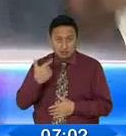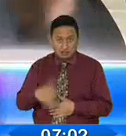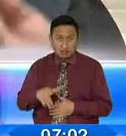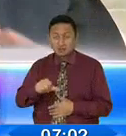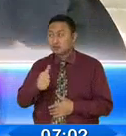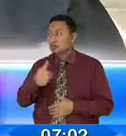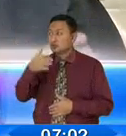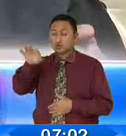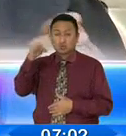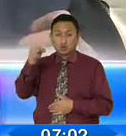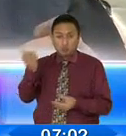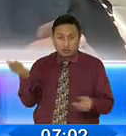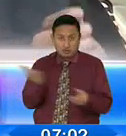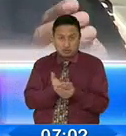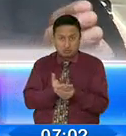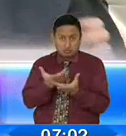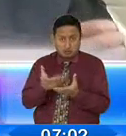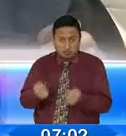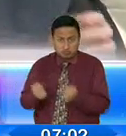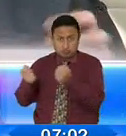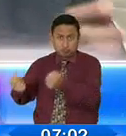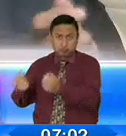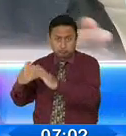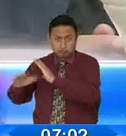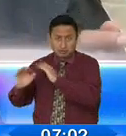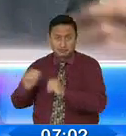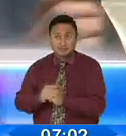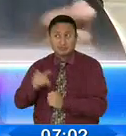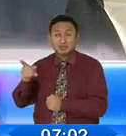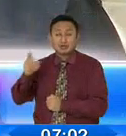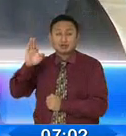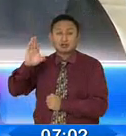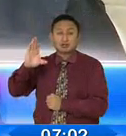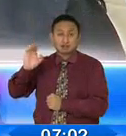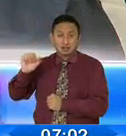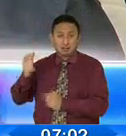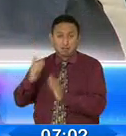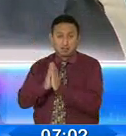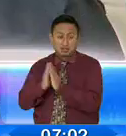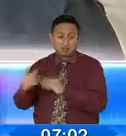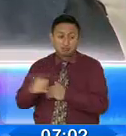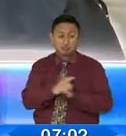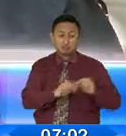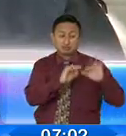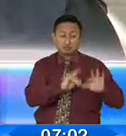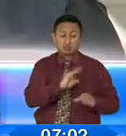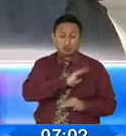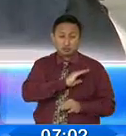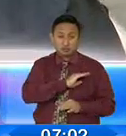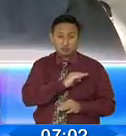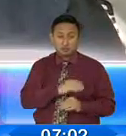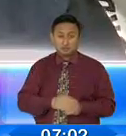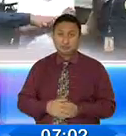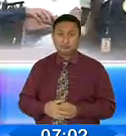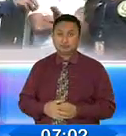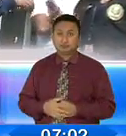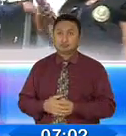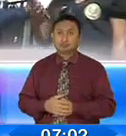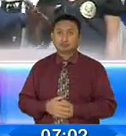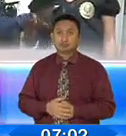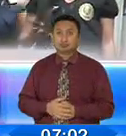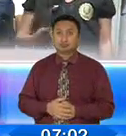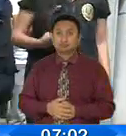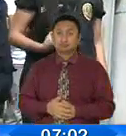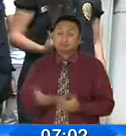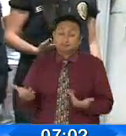había requerido el Tribunal Contencioso Electoral a la Secretaría del Consejo Municipal del Distrito Metropolitano de Quito. Presión o no,